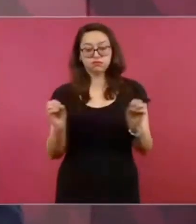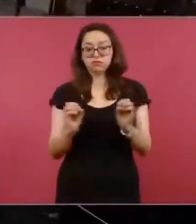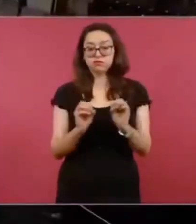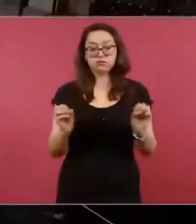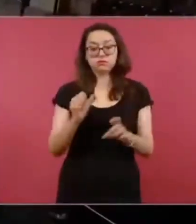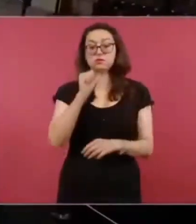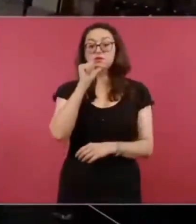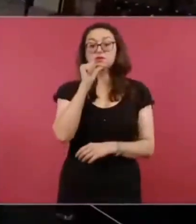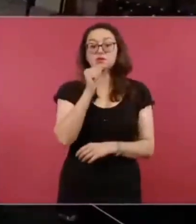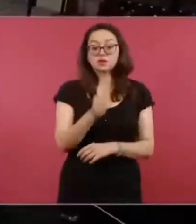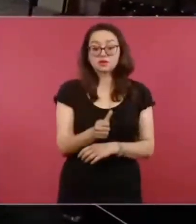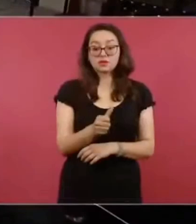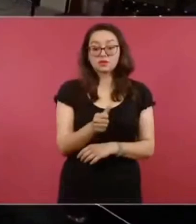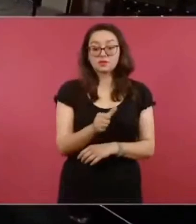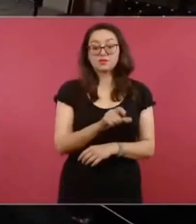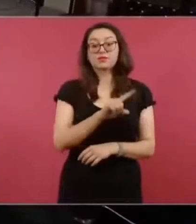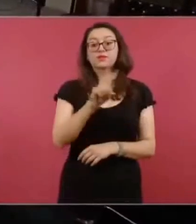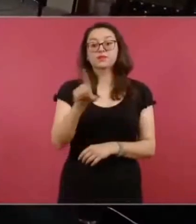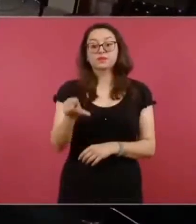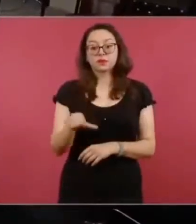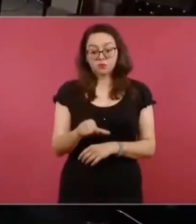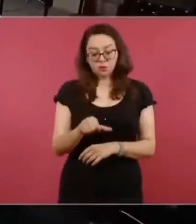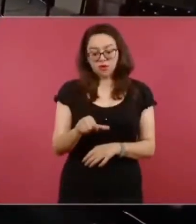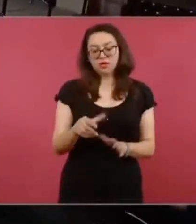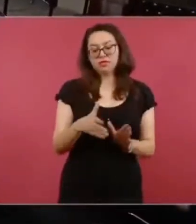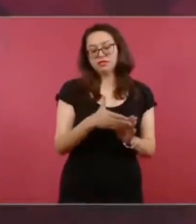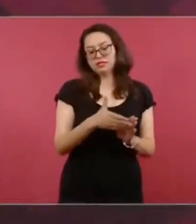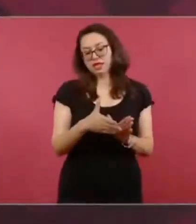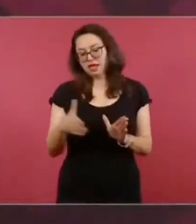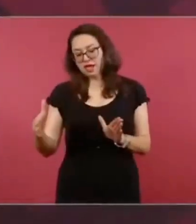y hay 10 años de estabilidad